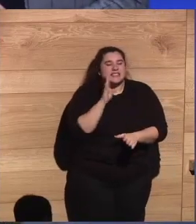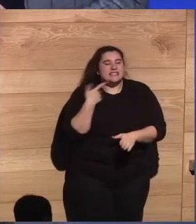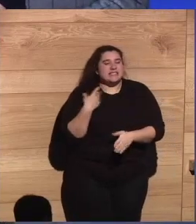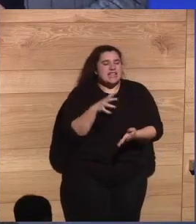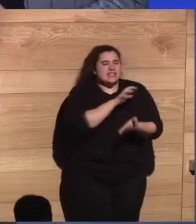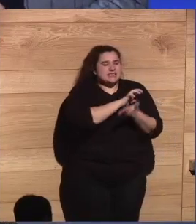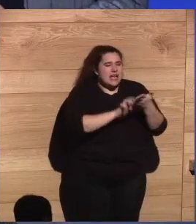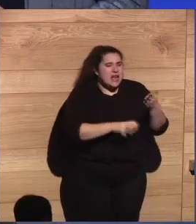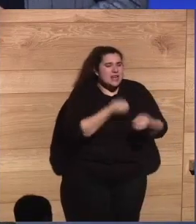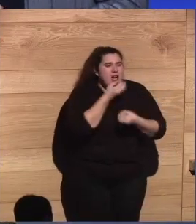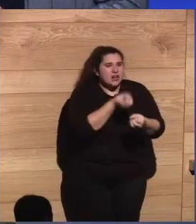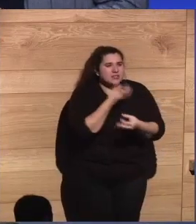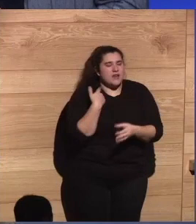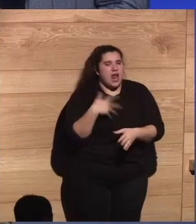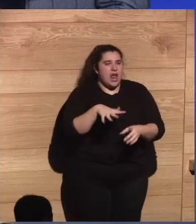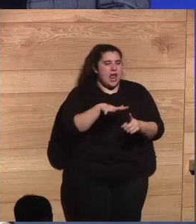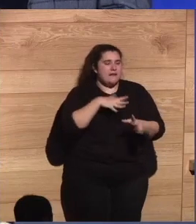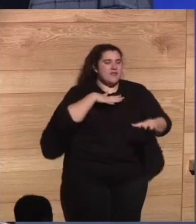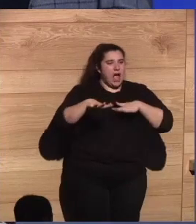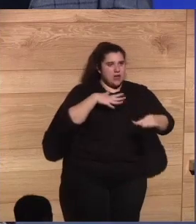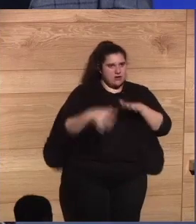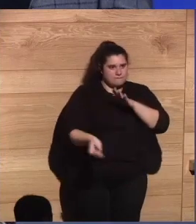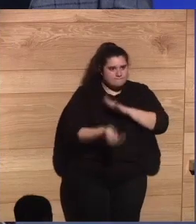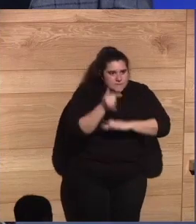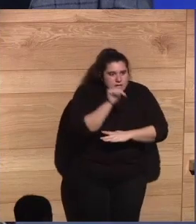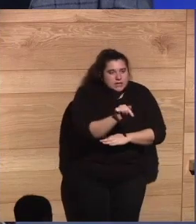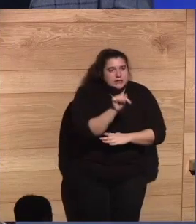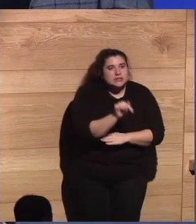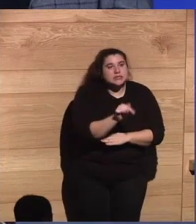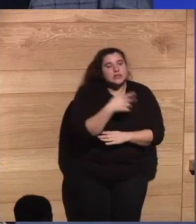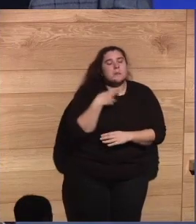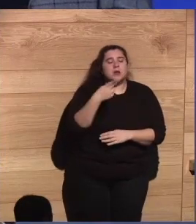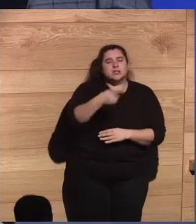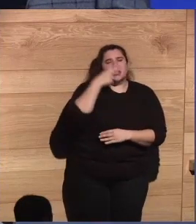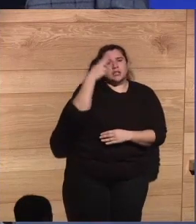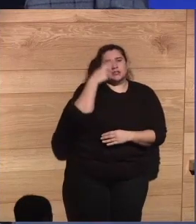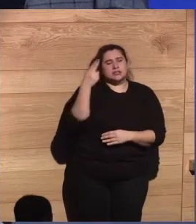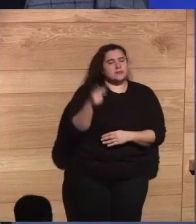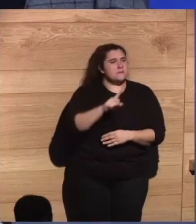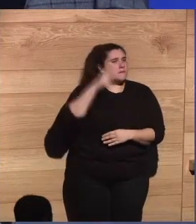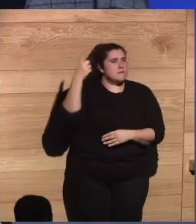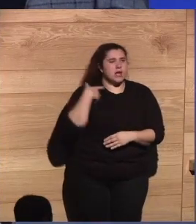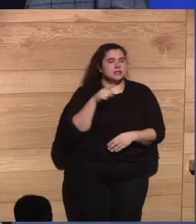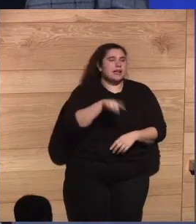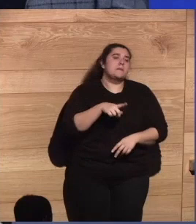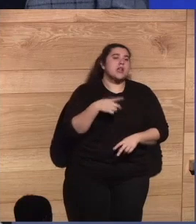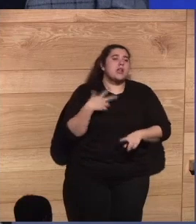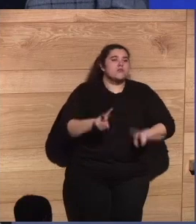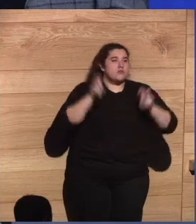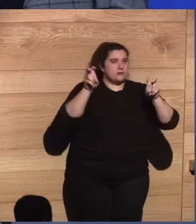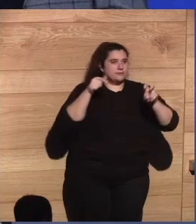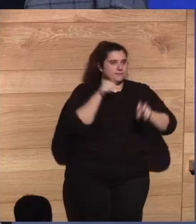narrativas donde transcurre la acción, ¿no? Las escenas narrativas son las más interesantes e innovadoras también, ¿no? Y es cuando de repente